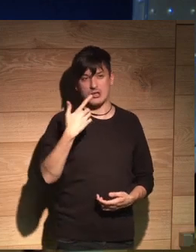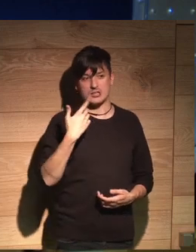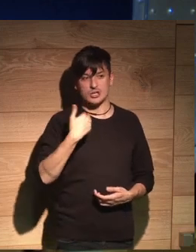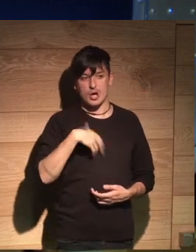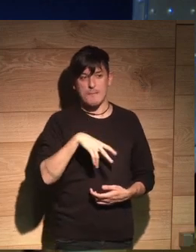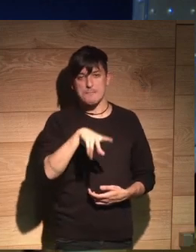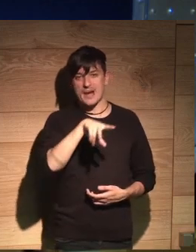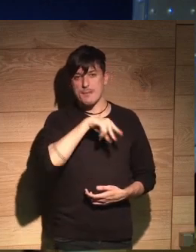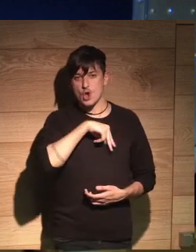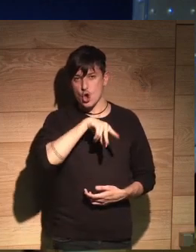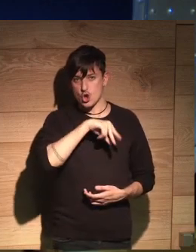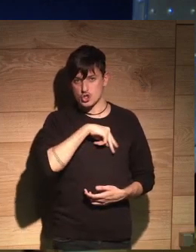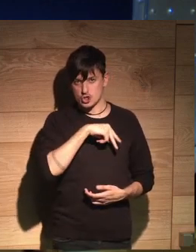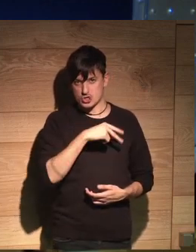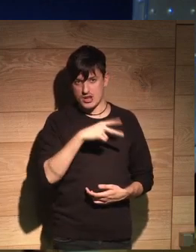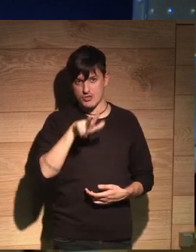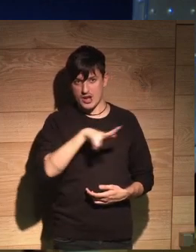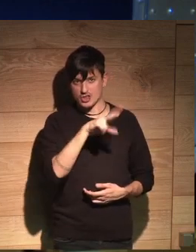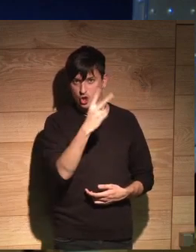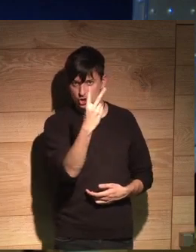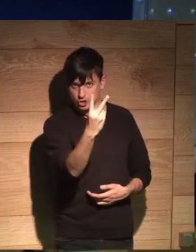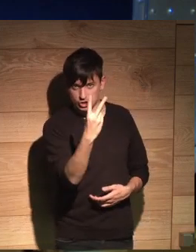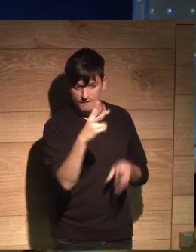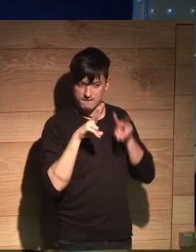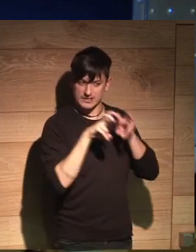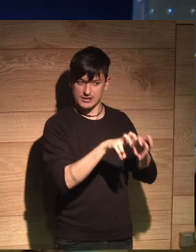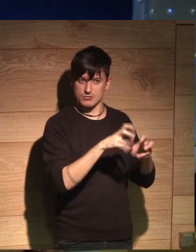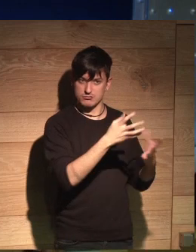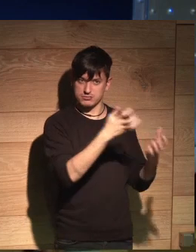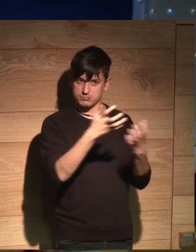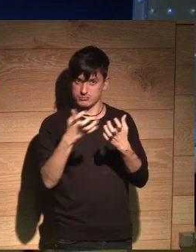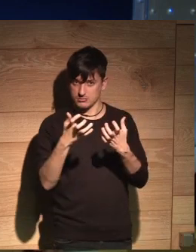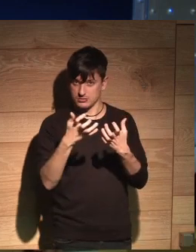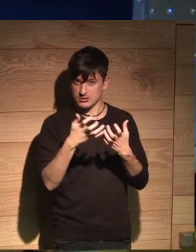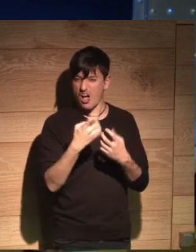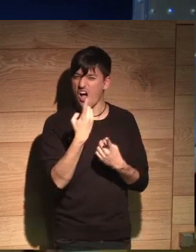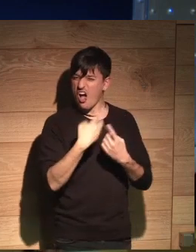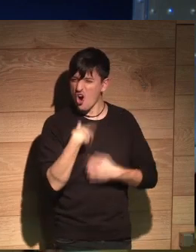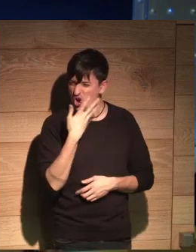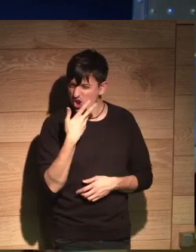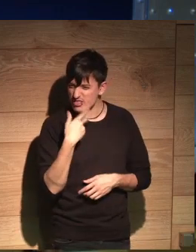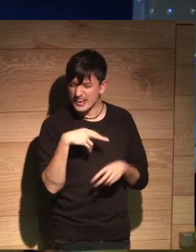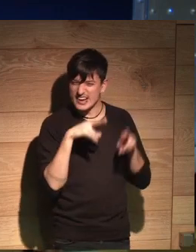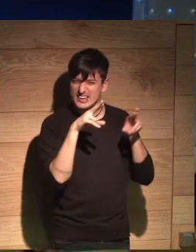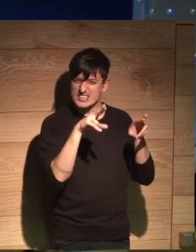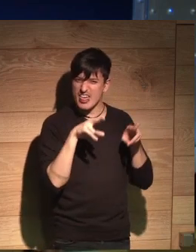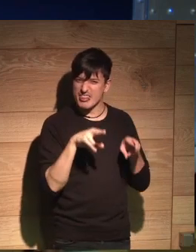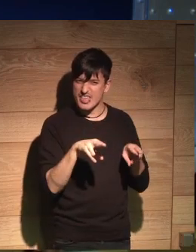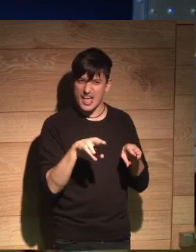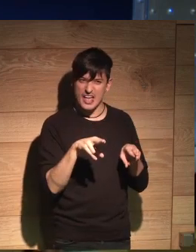premios nacionales de investigación. Y sobre todo, introduzco algo. ¿Alguien de aquí conoce la residencia de señoritas?